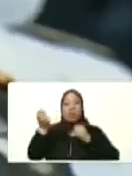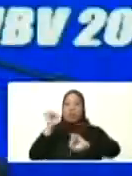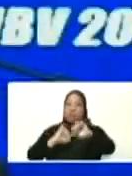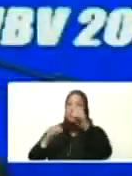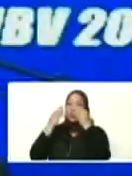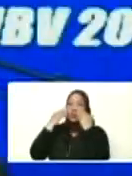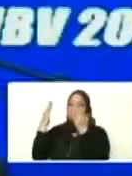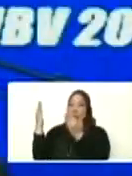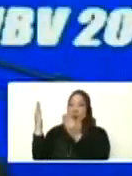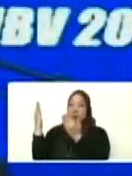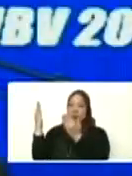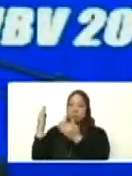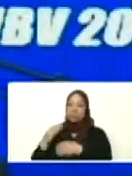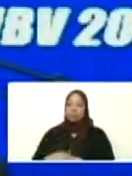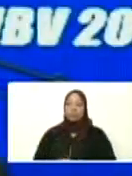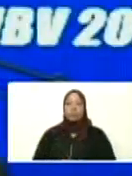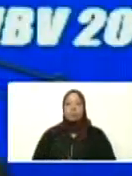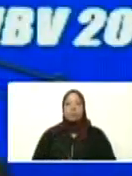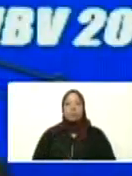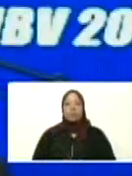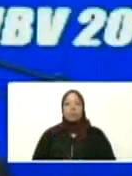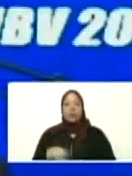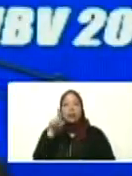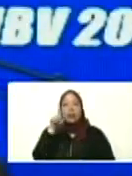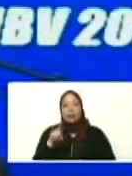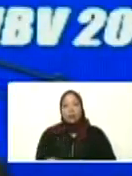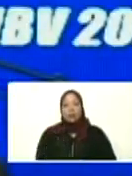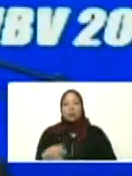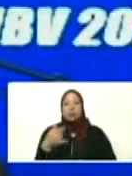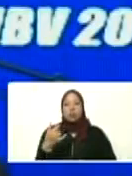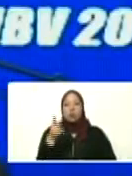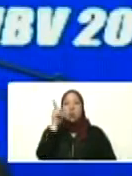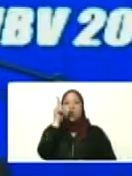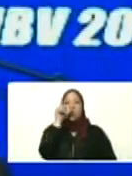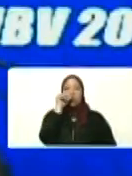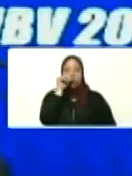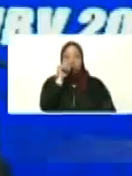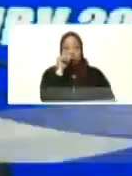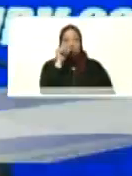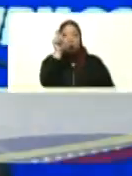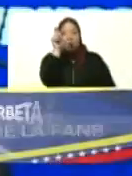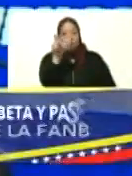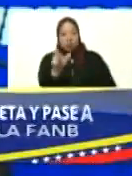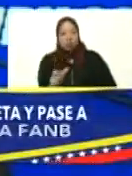Defensa. General en jefe, Domingo Antonio Hernández Lares,